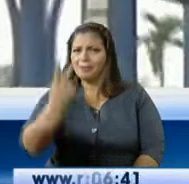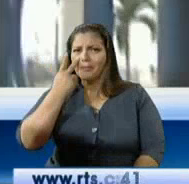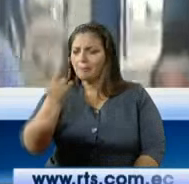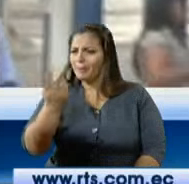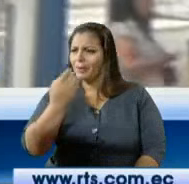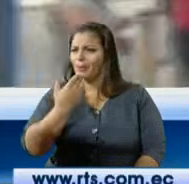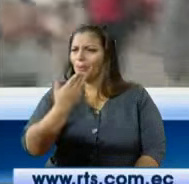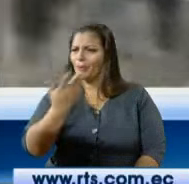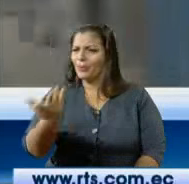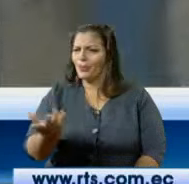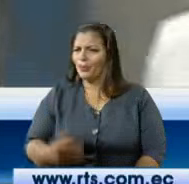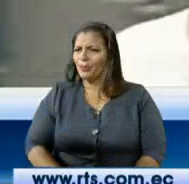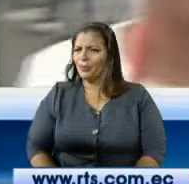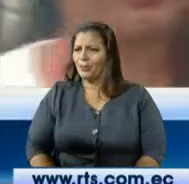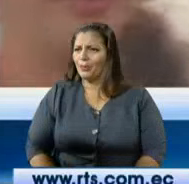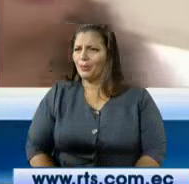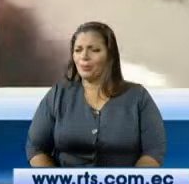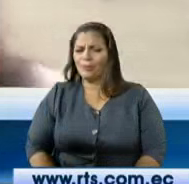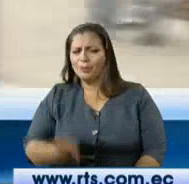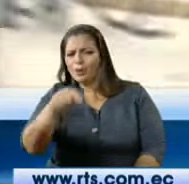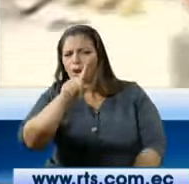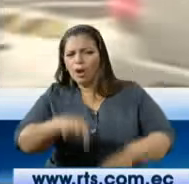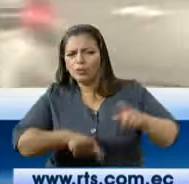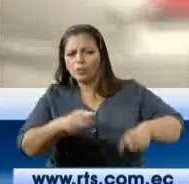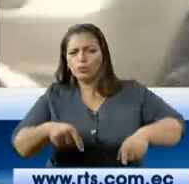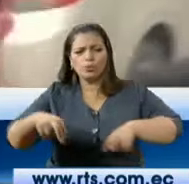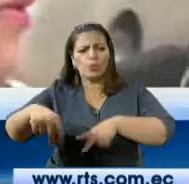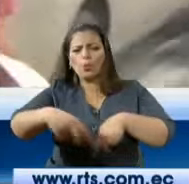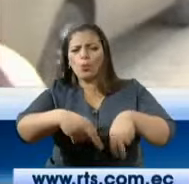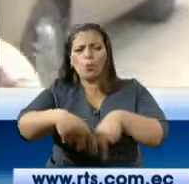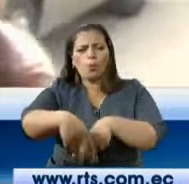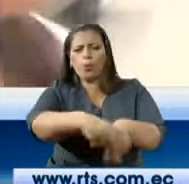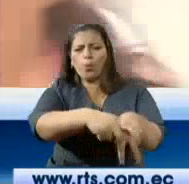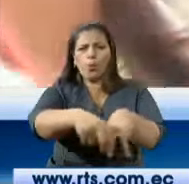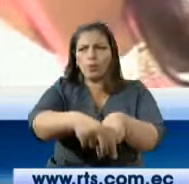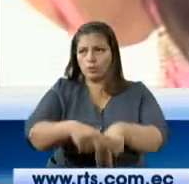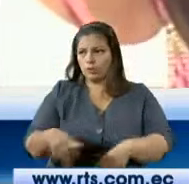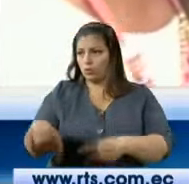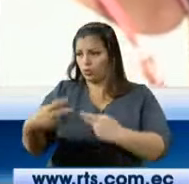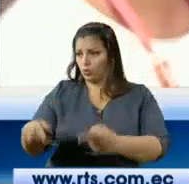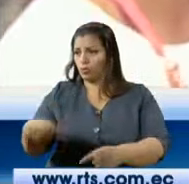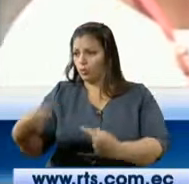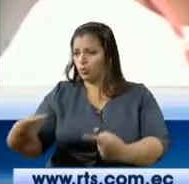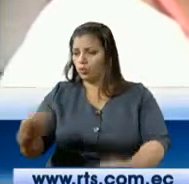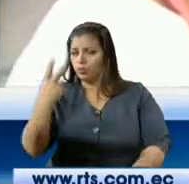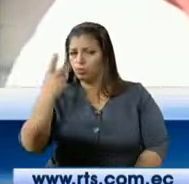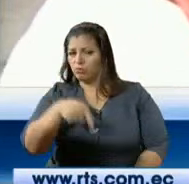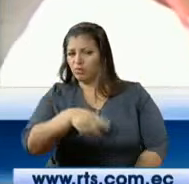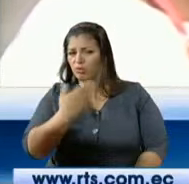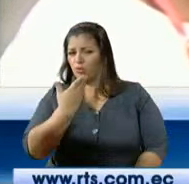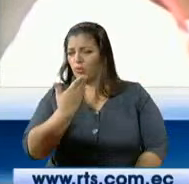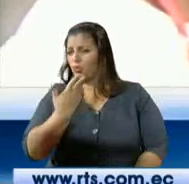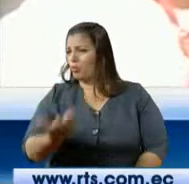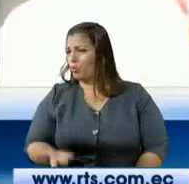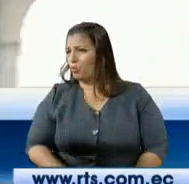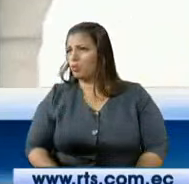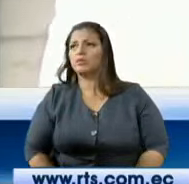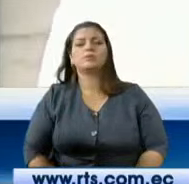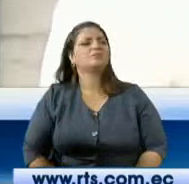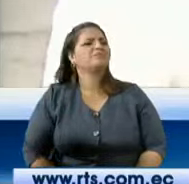Sí. ¿Todos los días usted coge aquí? Sí, todos los días veo. ¿Qué nomás ve usted? Muchas personas cruzan por debajo del puente. Lo que pasa es que dicen